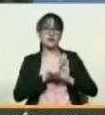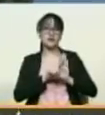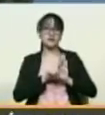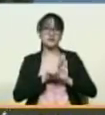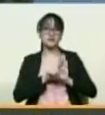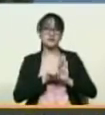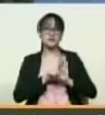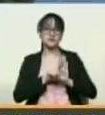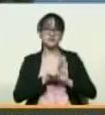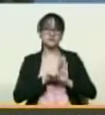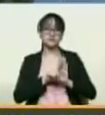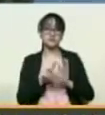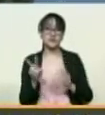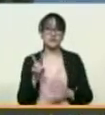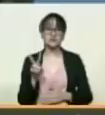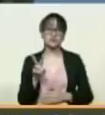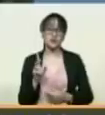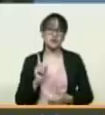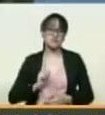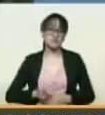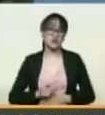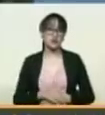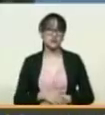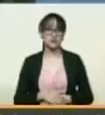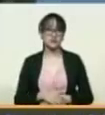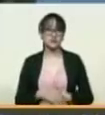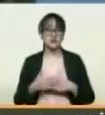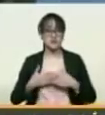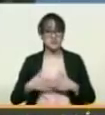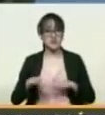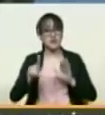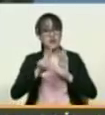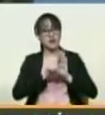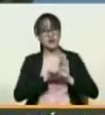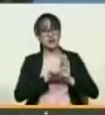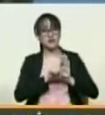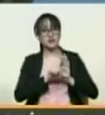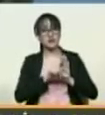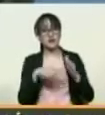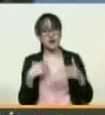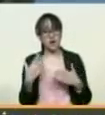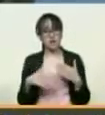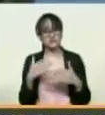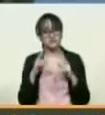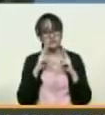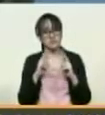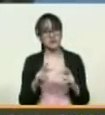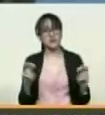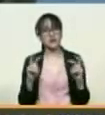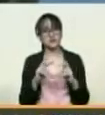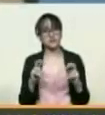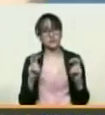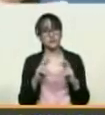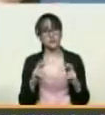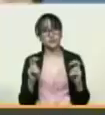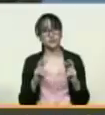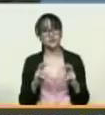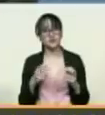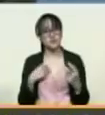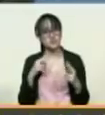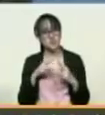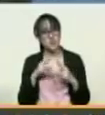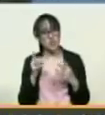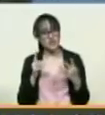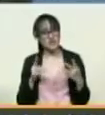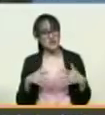la que en Venezuela impera, y a partir de la ley se están haciendo las investigaciones. No conozco en detalle